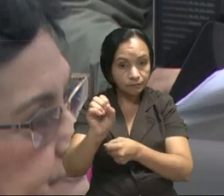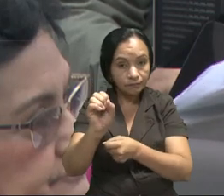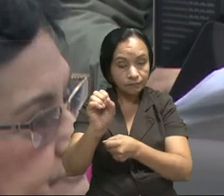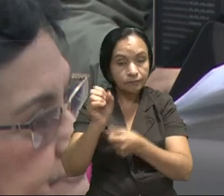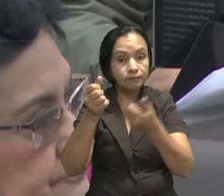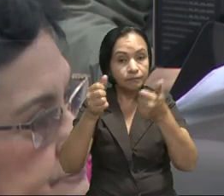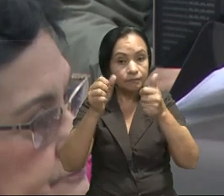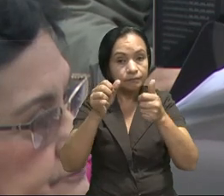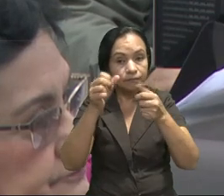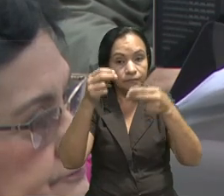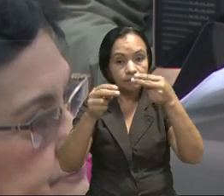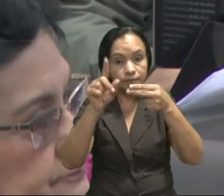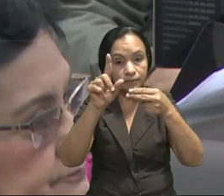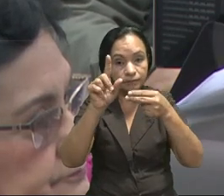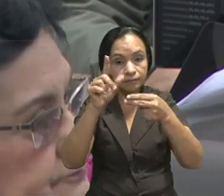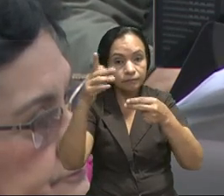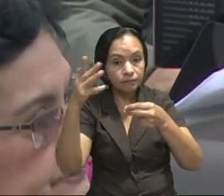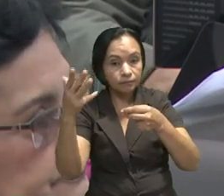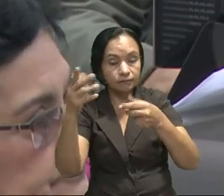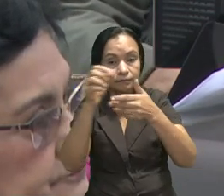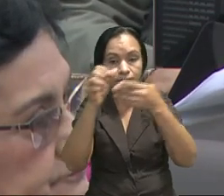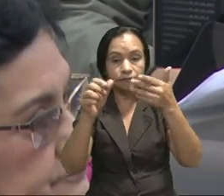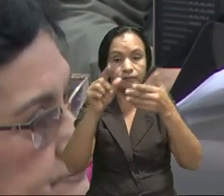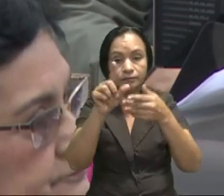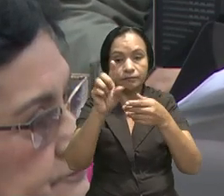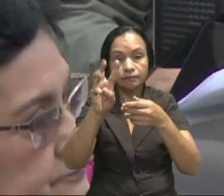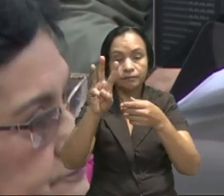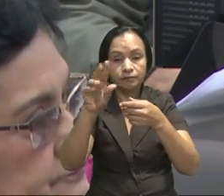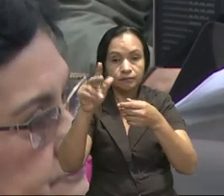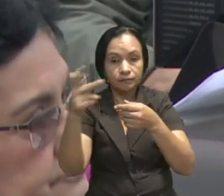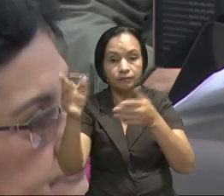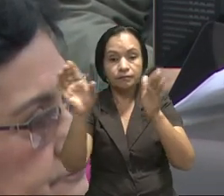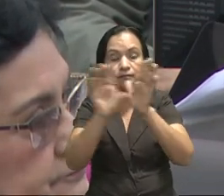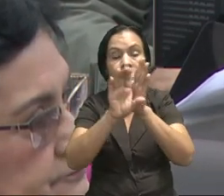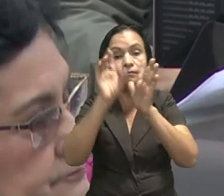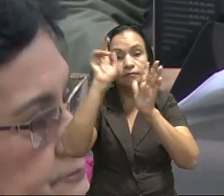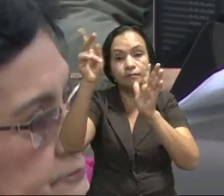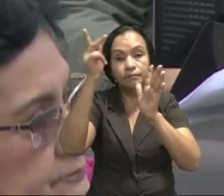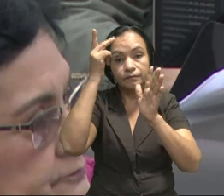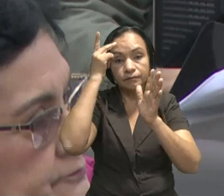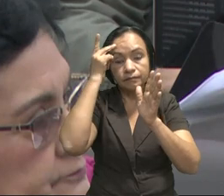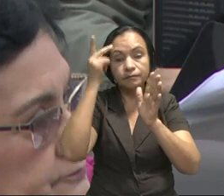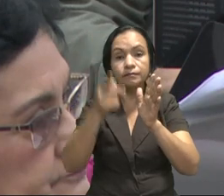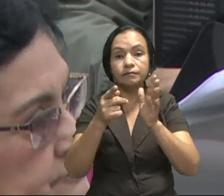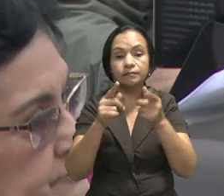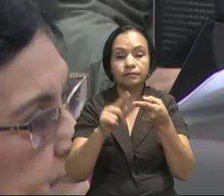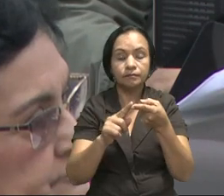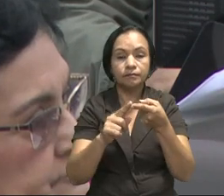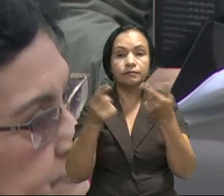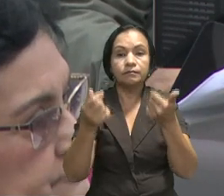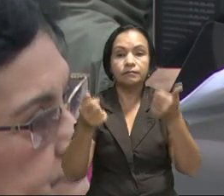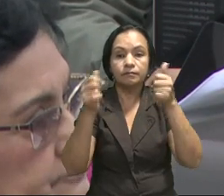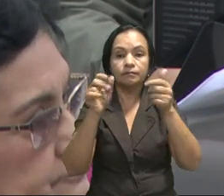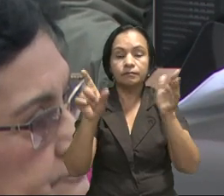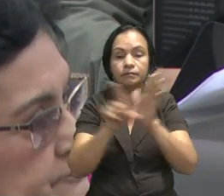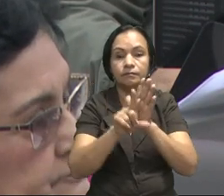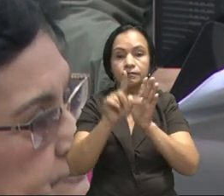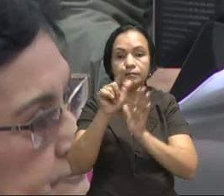con fundamento en el numeral 19 del artículo 138 de la Constitución Política y con fundamento en la